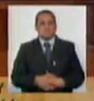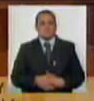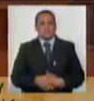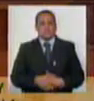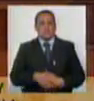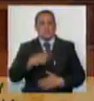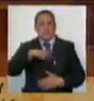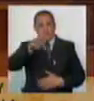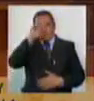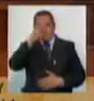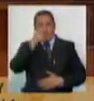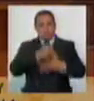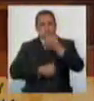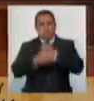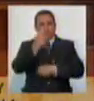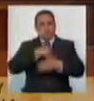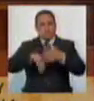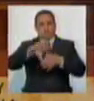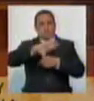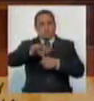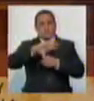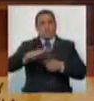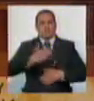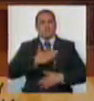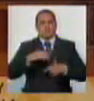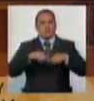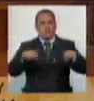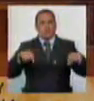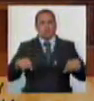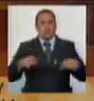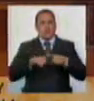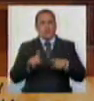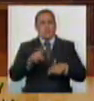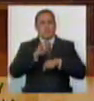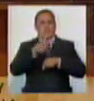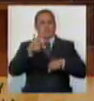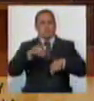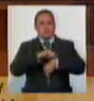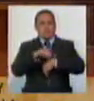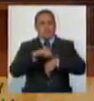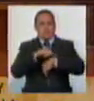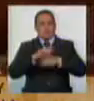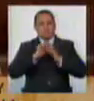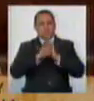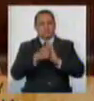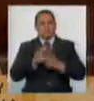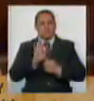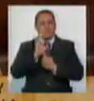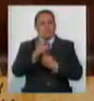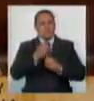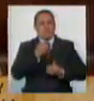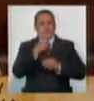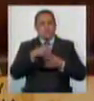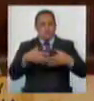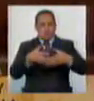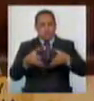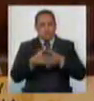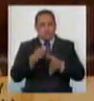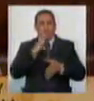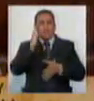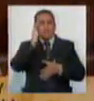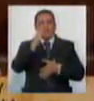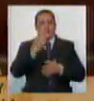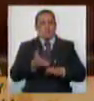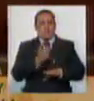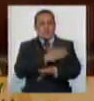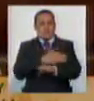El Perú izó su bandera en territorio patrio en menos de 24 horas y envió una expedición con